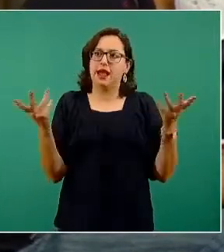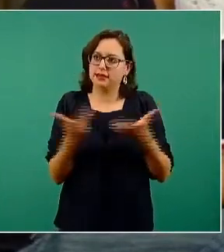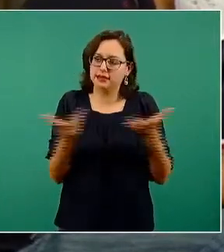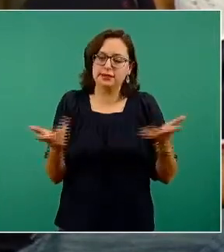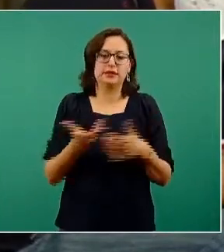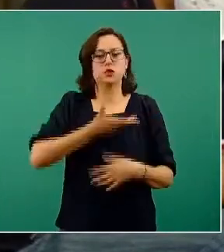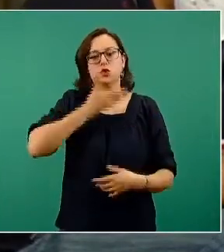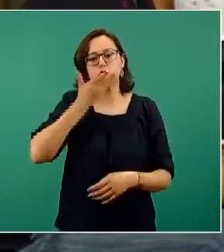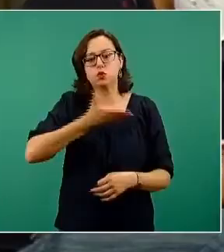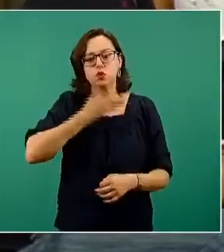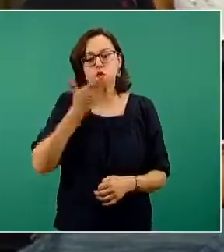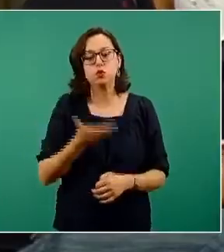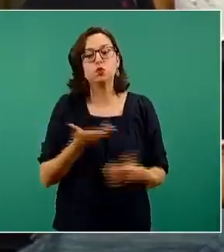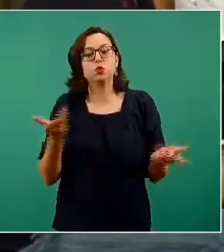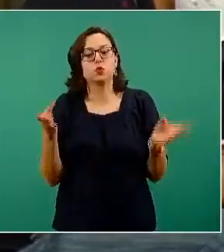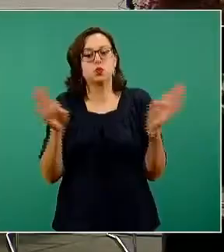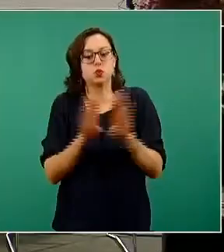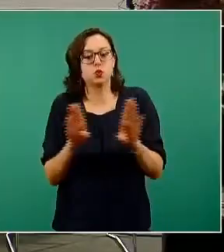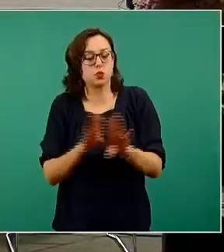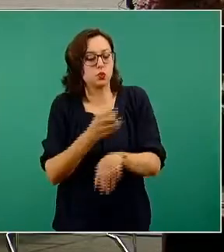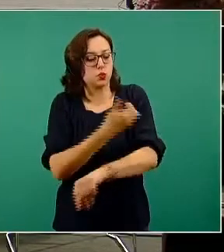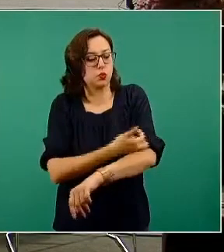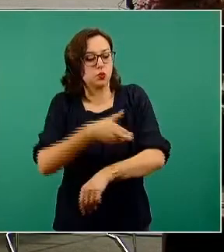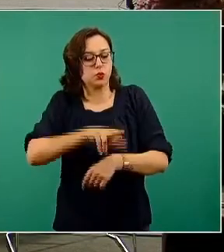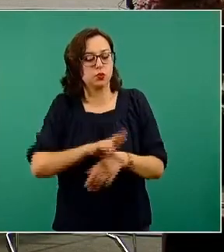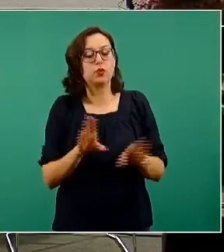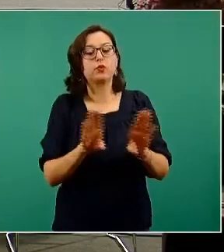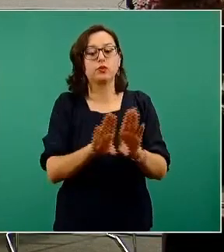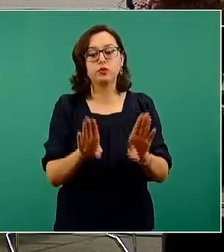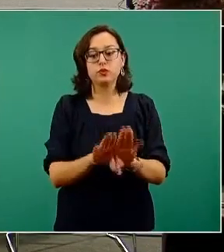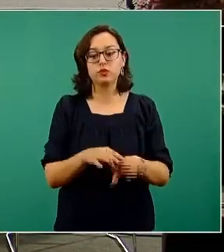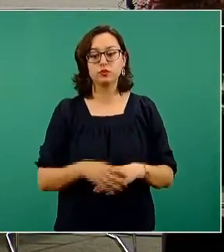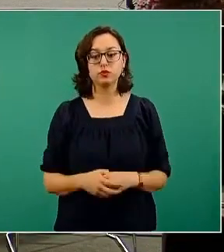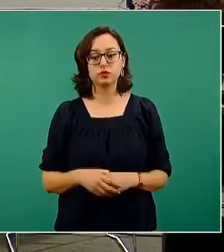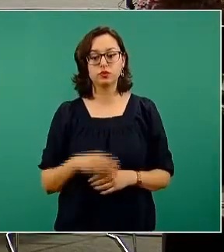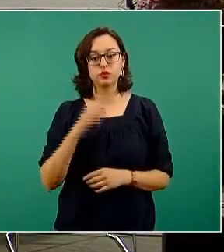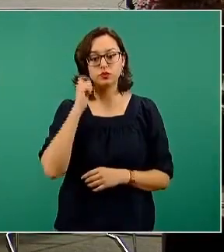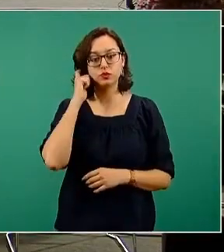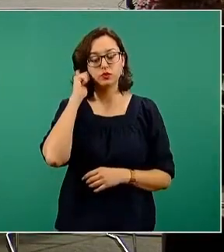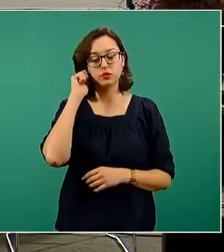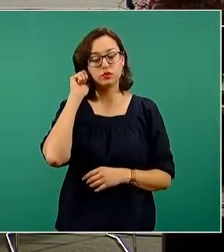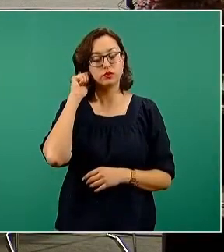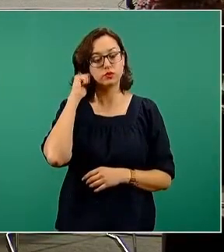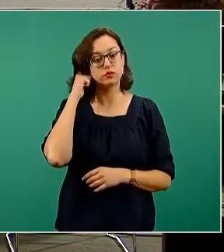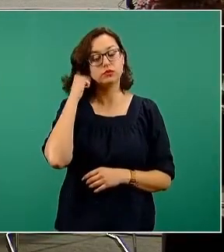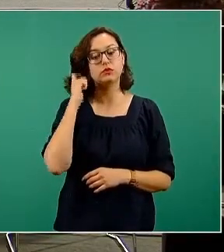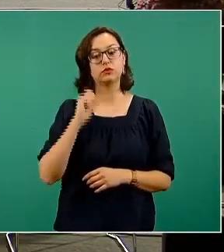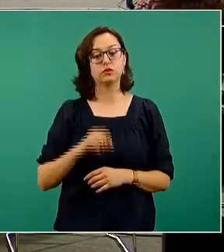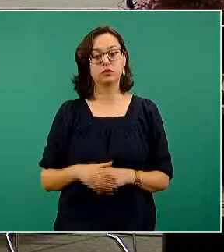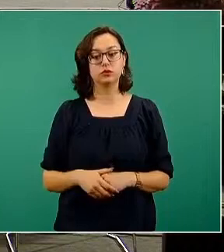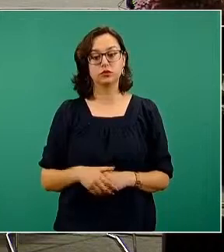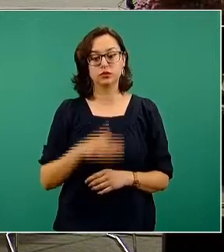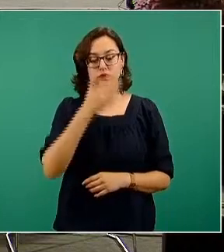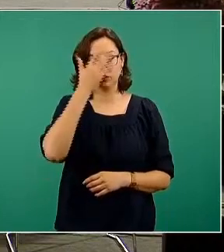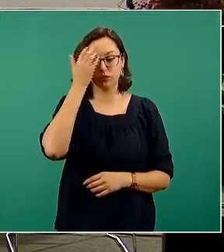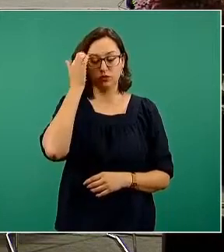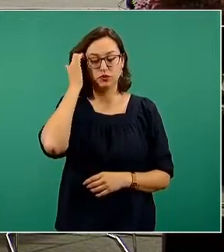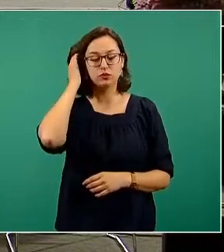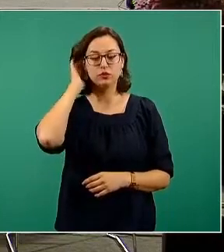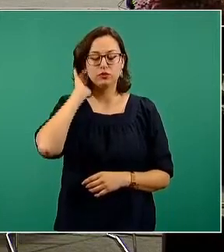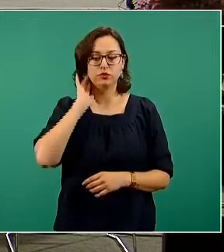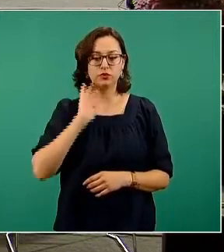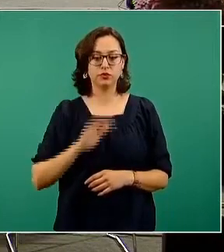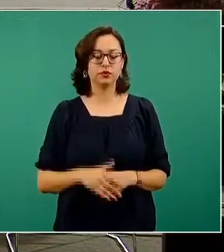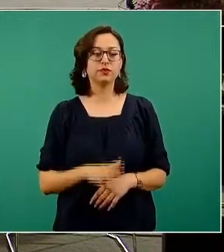coordinando con la Iglesia? Desde el lineamiento inicial del semáforo se